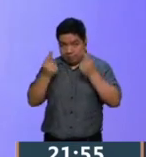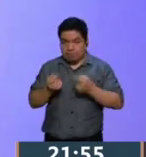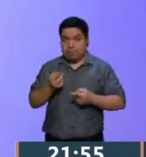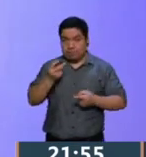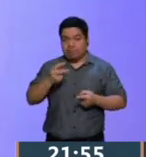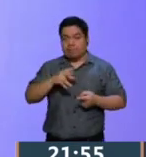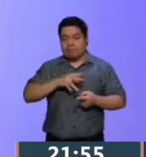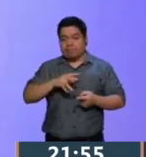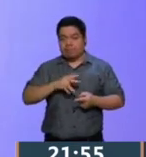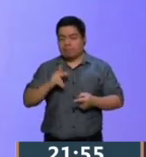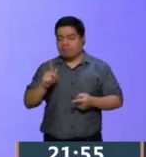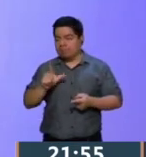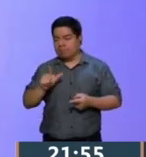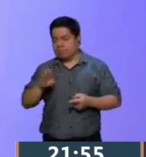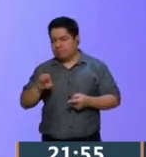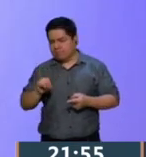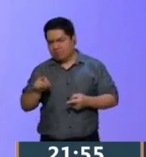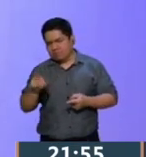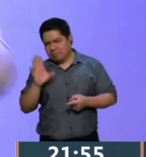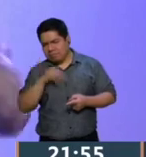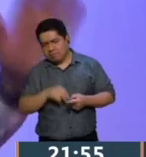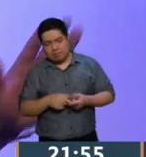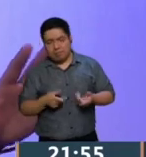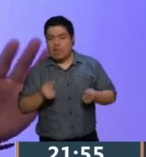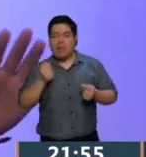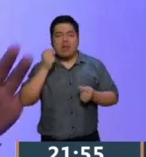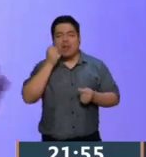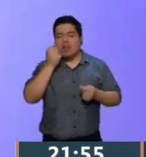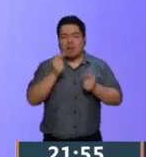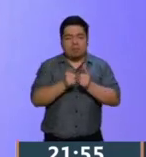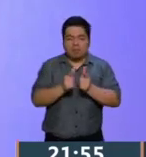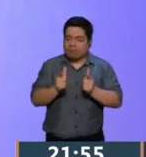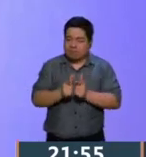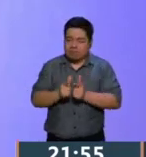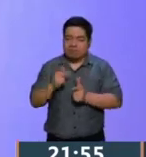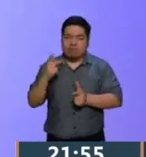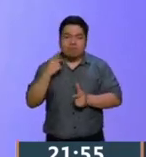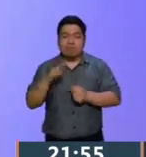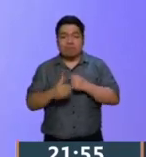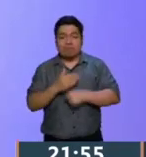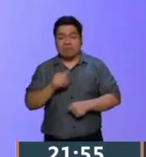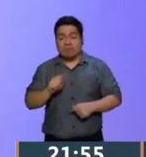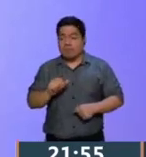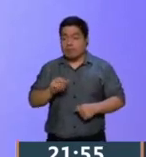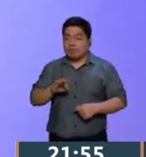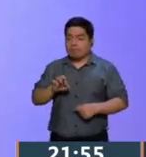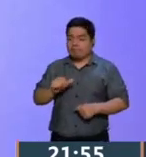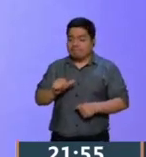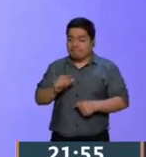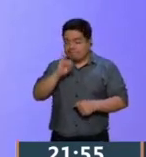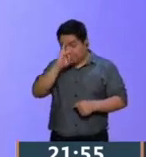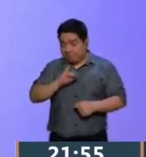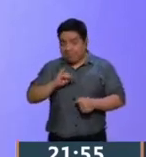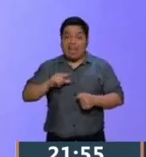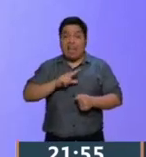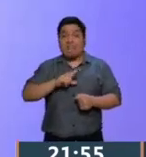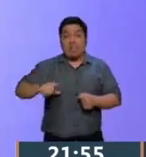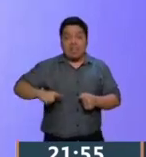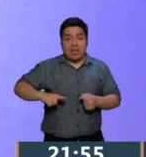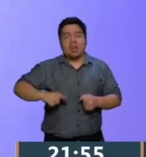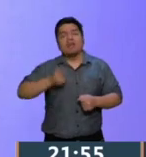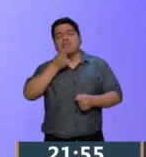Eso fue lo que sucedió, Pablo, y eso no está bien, sin importar el partido. Y por eso Santiago Taboada, cuando sea jefe de gobierno, se